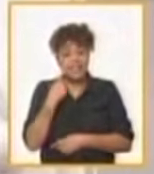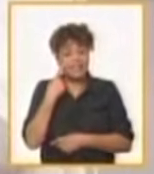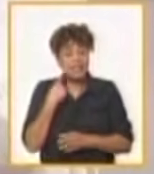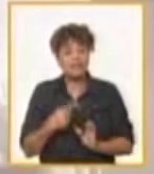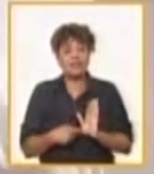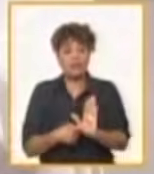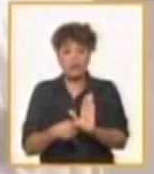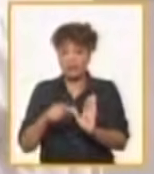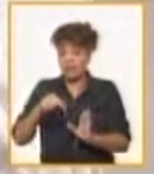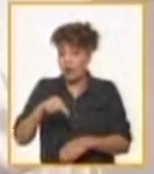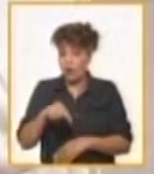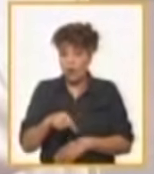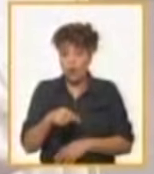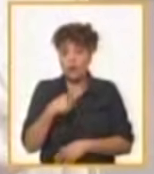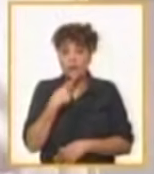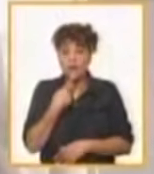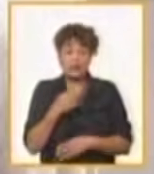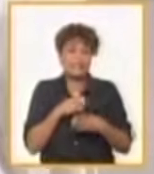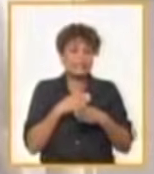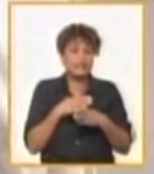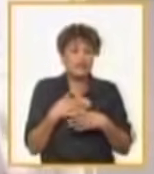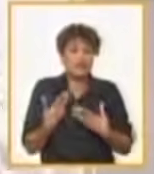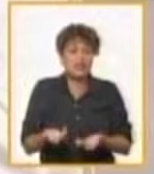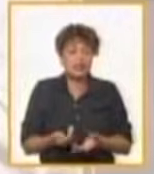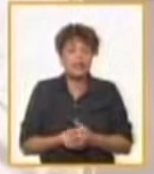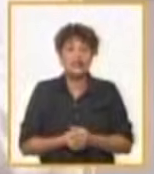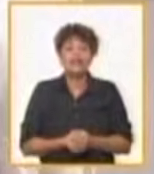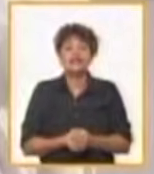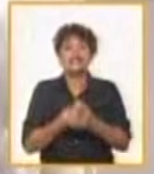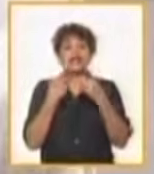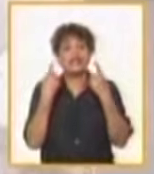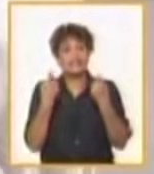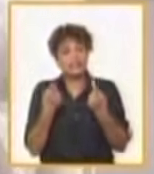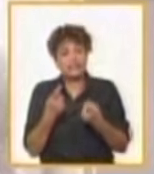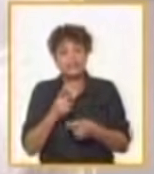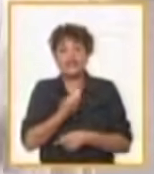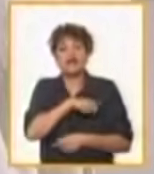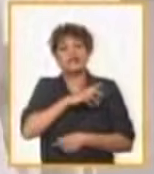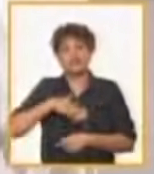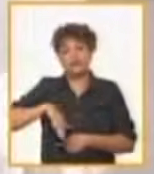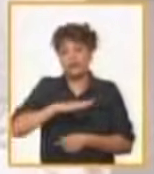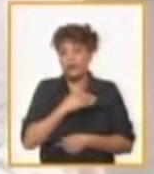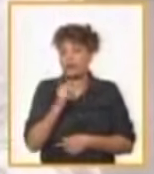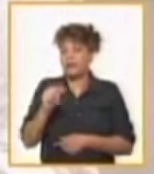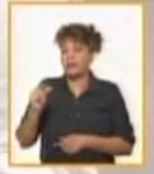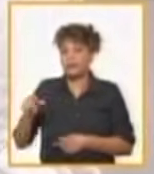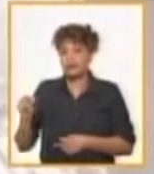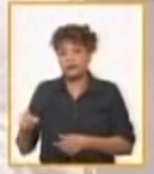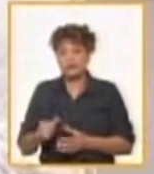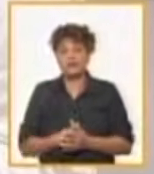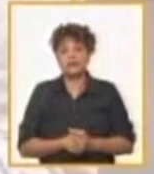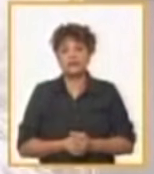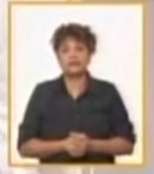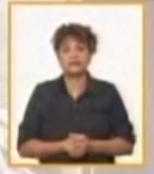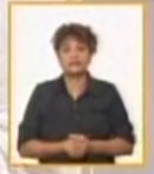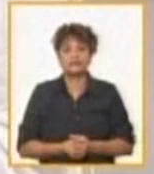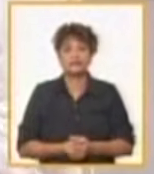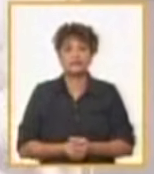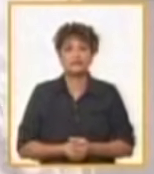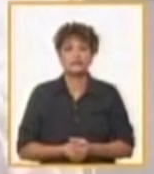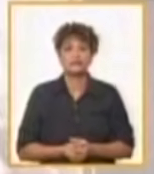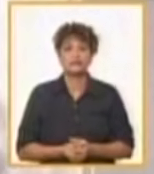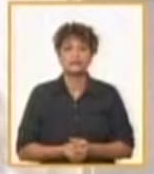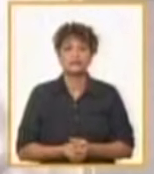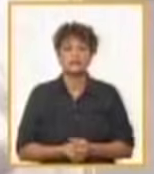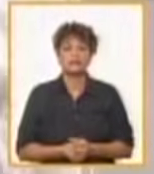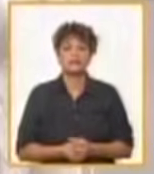tiempo, porque dibuja la necesidad de un ciudadano, de un humano, que no es el